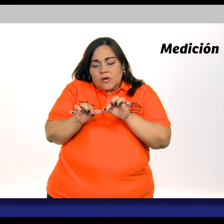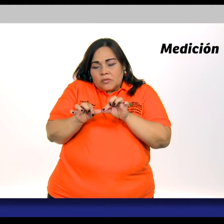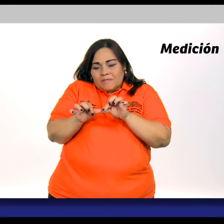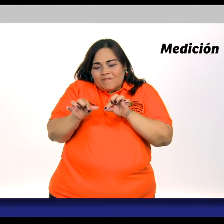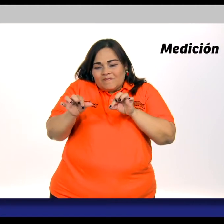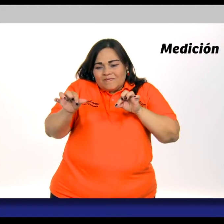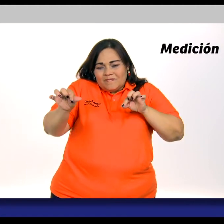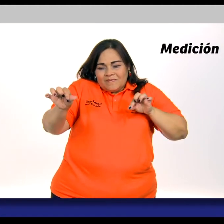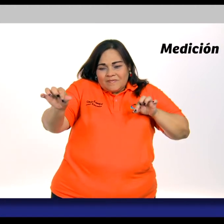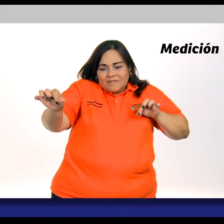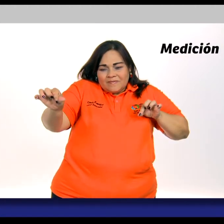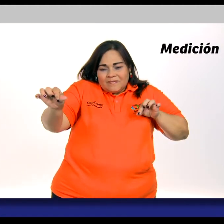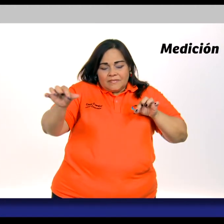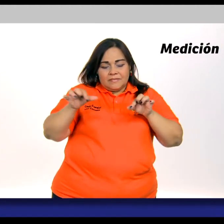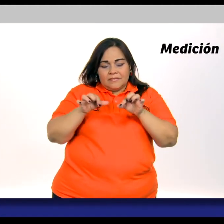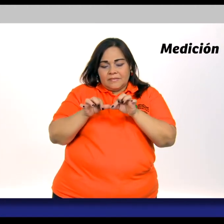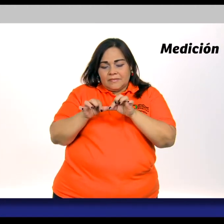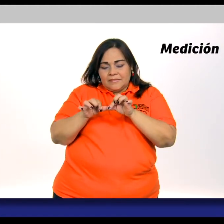medición.